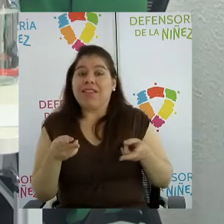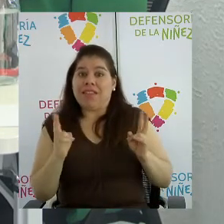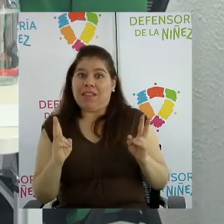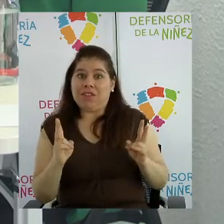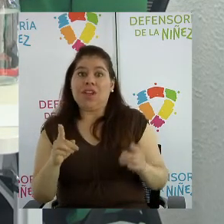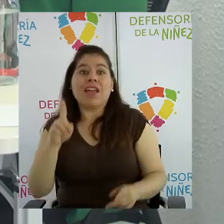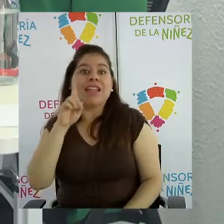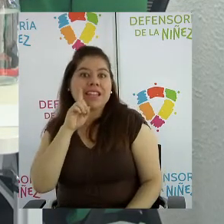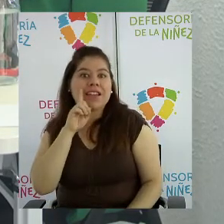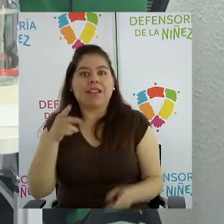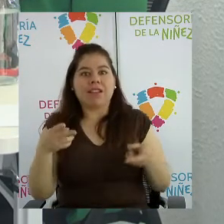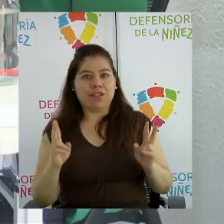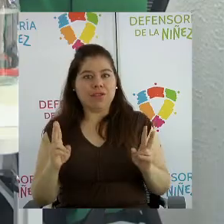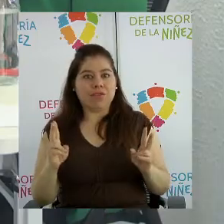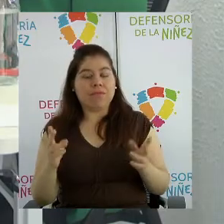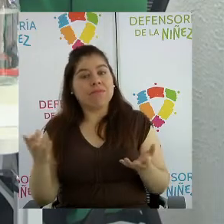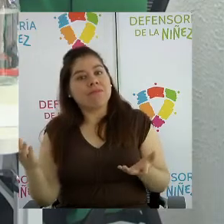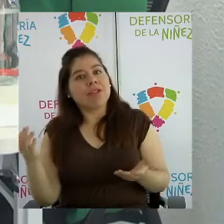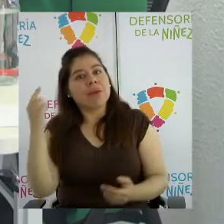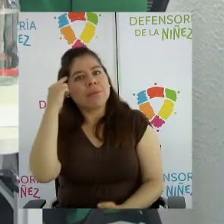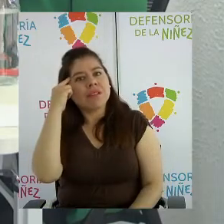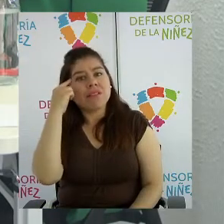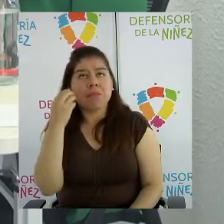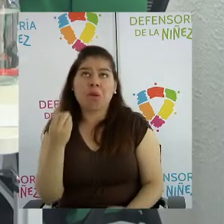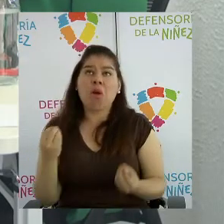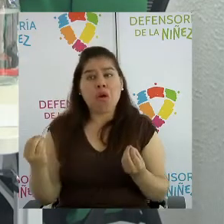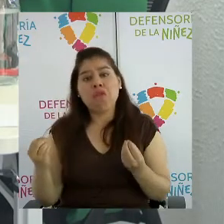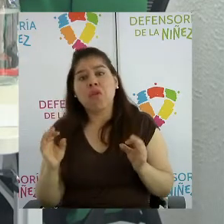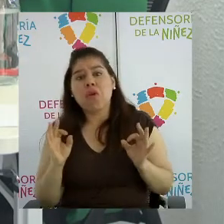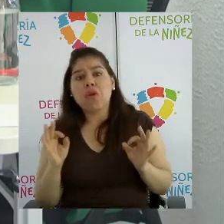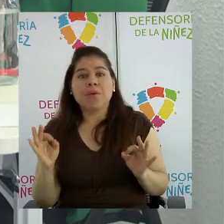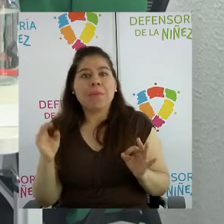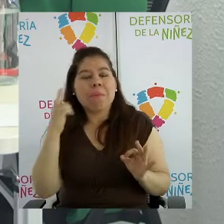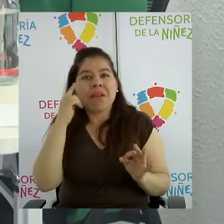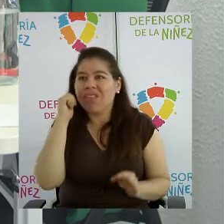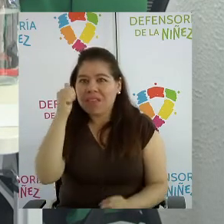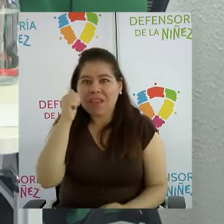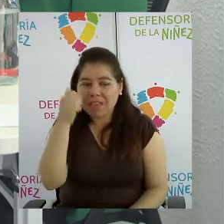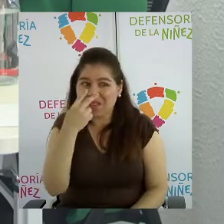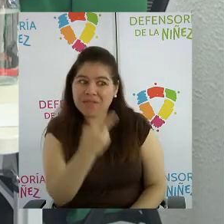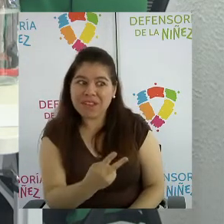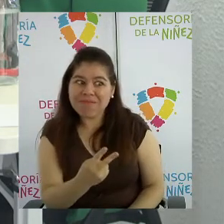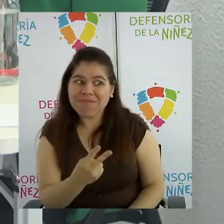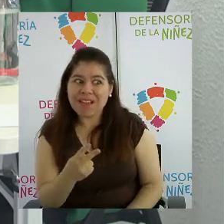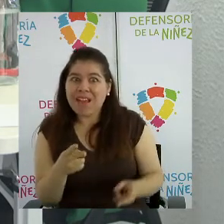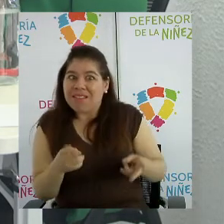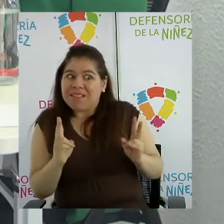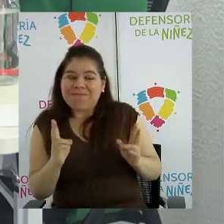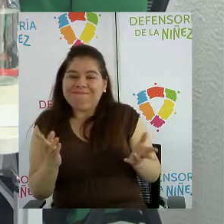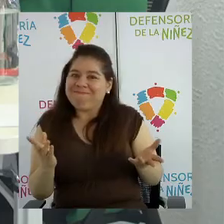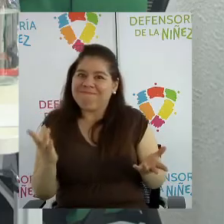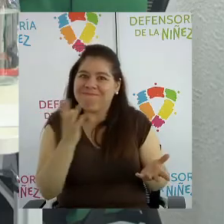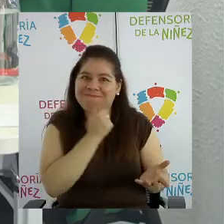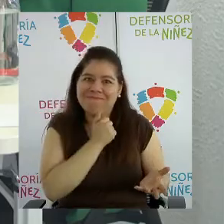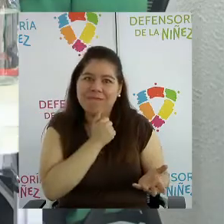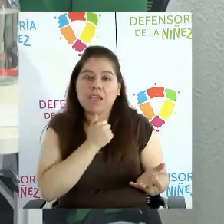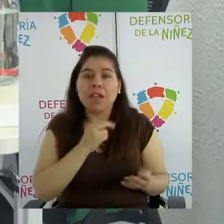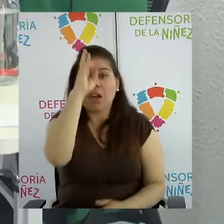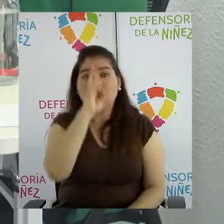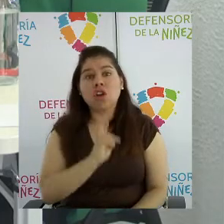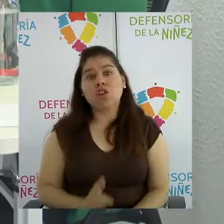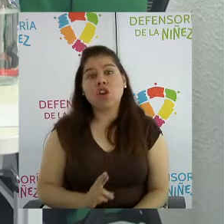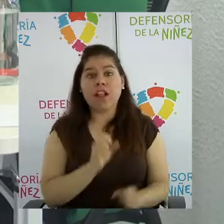eso que parece tan obvio en el día a día, lo que podemos observar es que no es tal. y en ese sentido el rol de la Defensoría de la Niñez es un